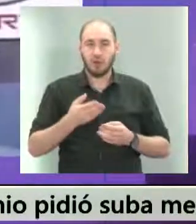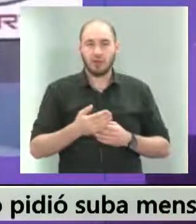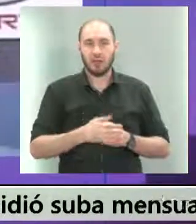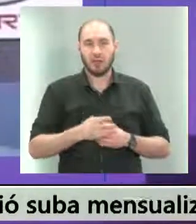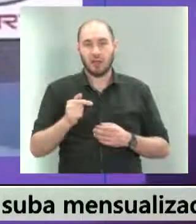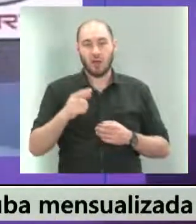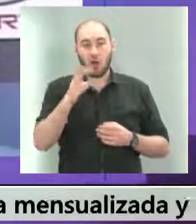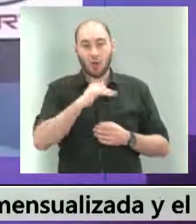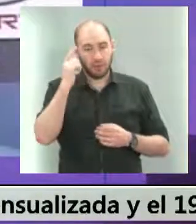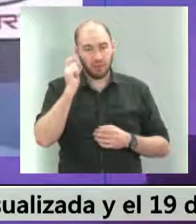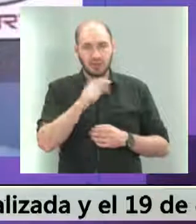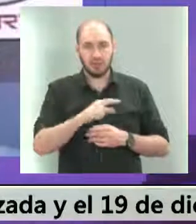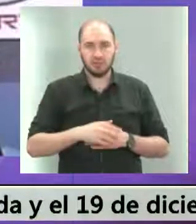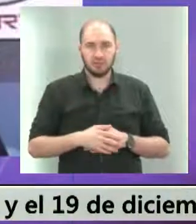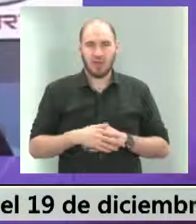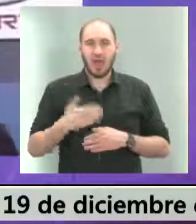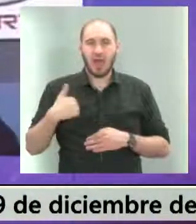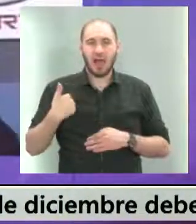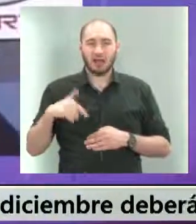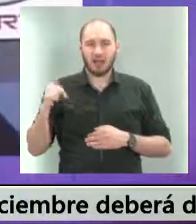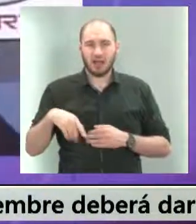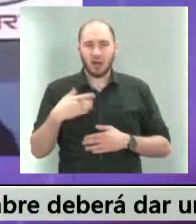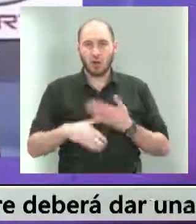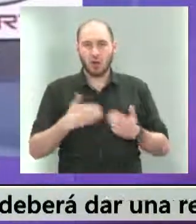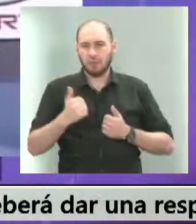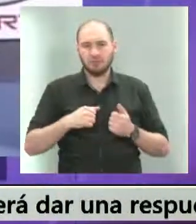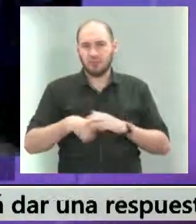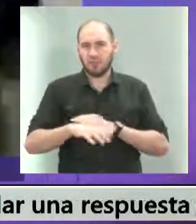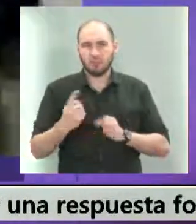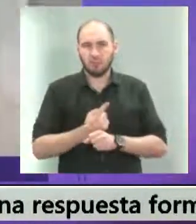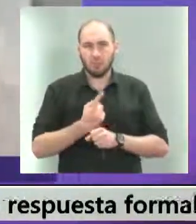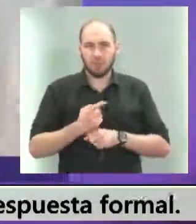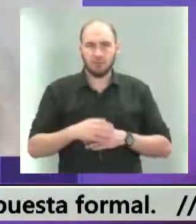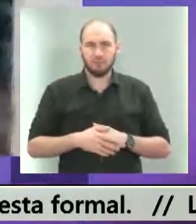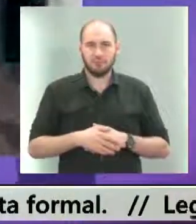apreciación que hacen ellos. Que en la Argentina no se puede jugar un partido de fútbol.